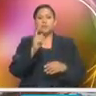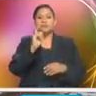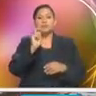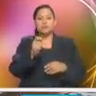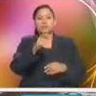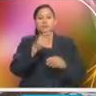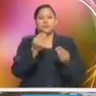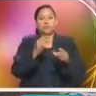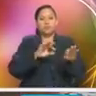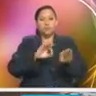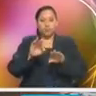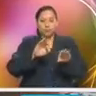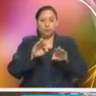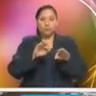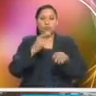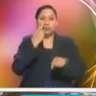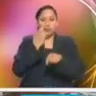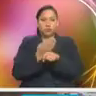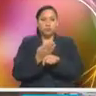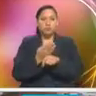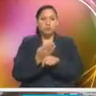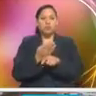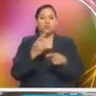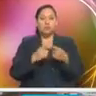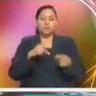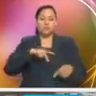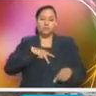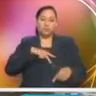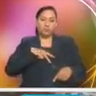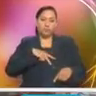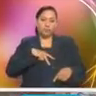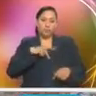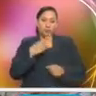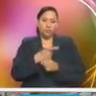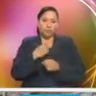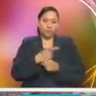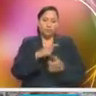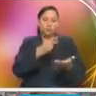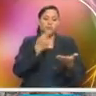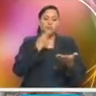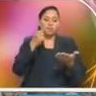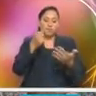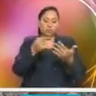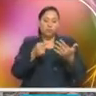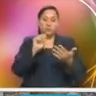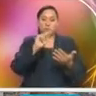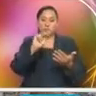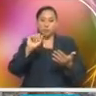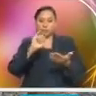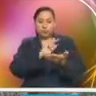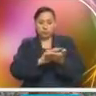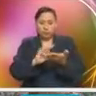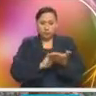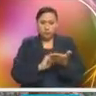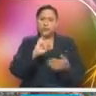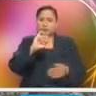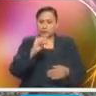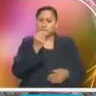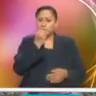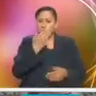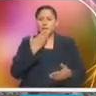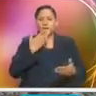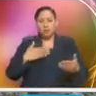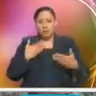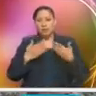mucho trabajo de responsabilidad por parte de nosotros en el uso de todas estas aplicaciones que son muy divertidas. Así